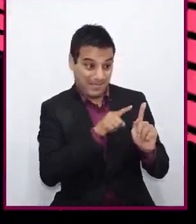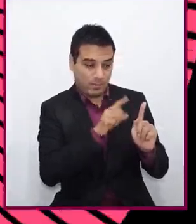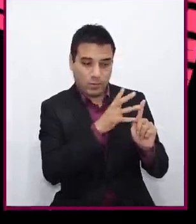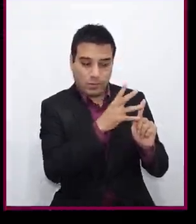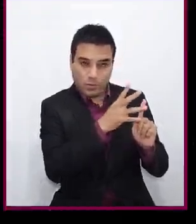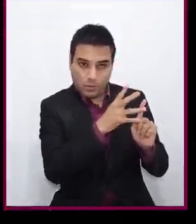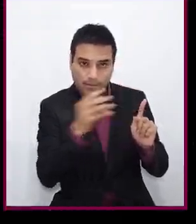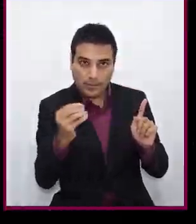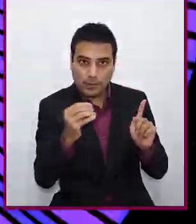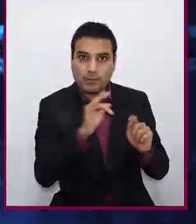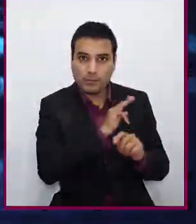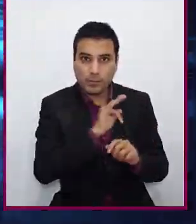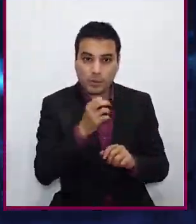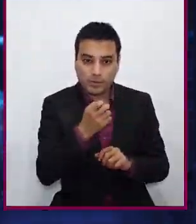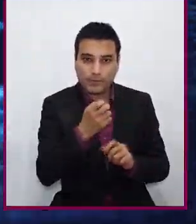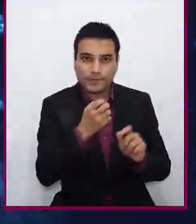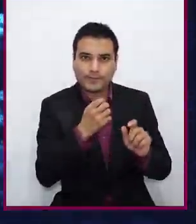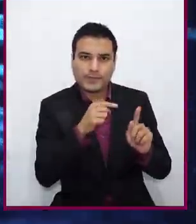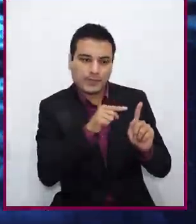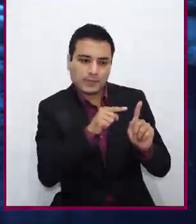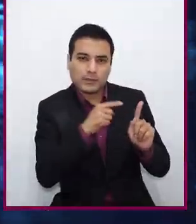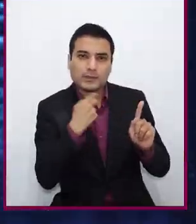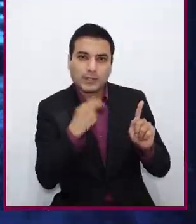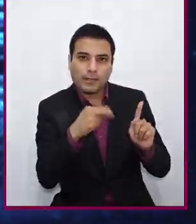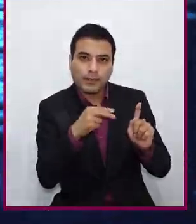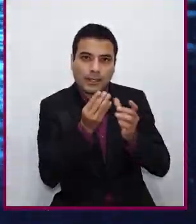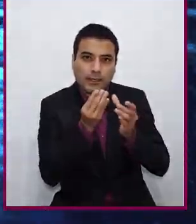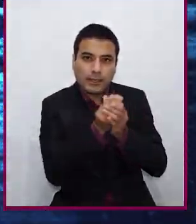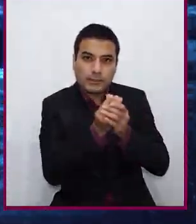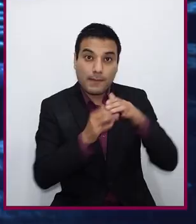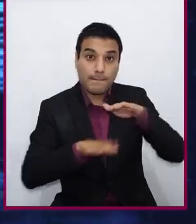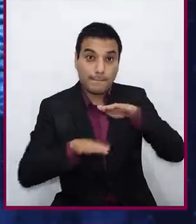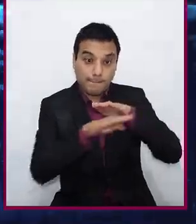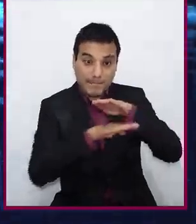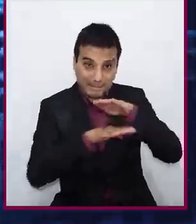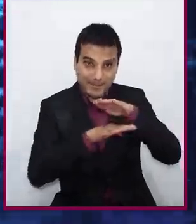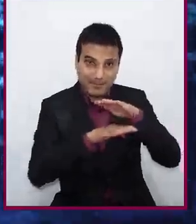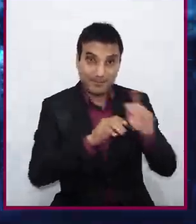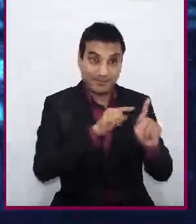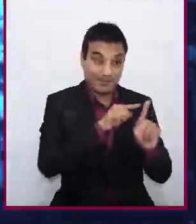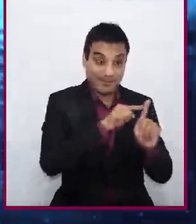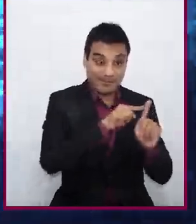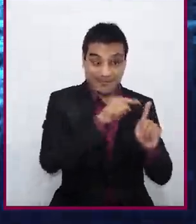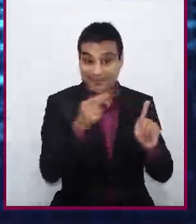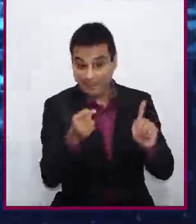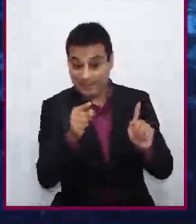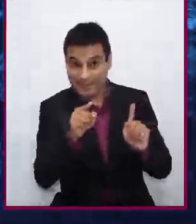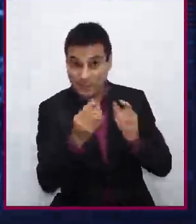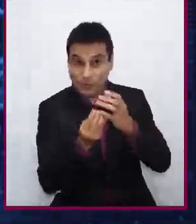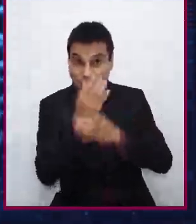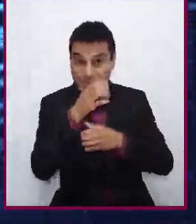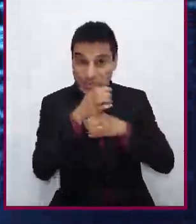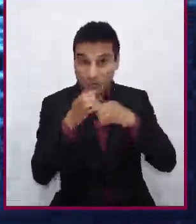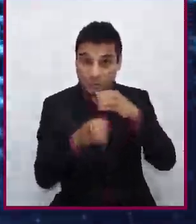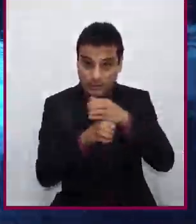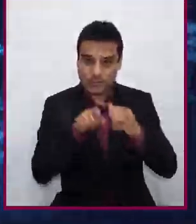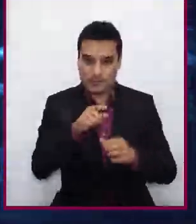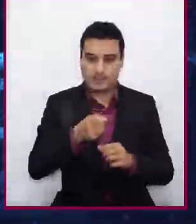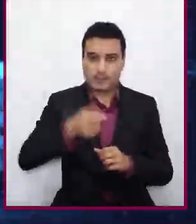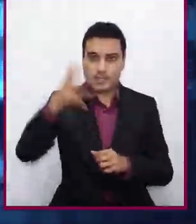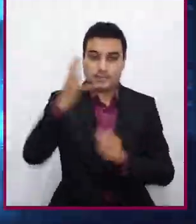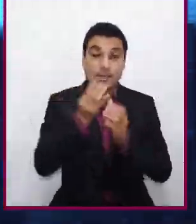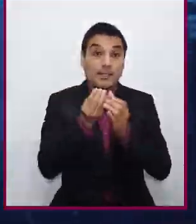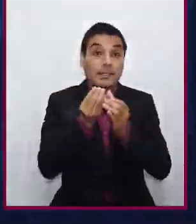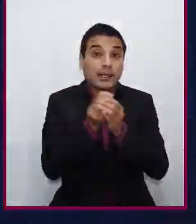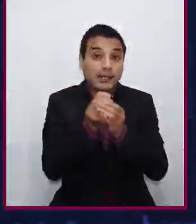poliformismo me gabi la palabra polimorfismo viene del griego pues que significa muchos y morbo o sea la forma